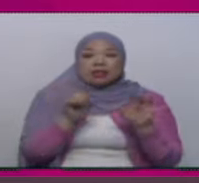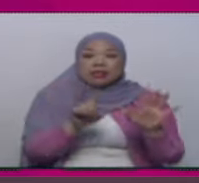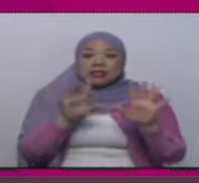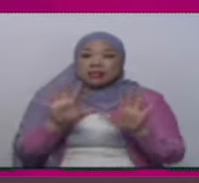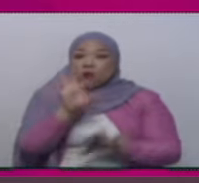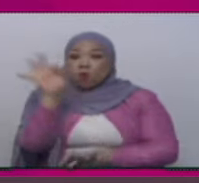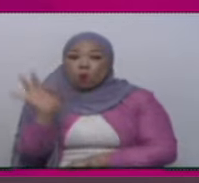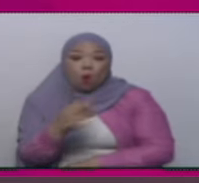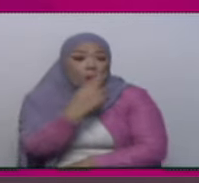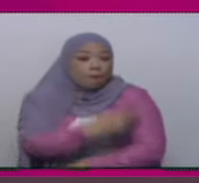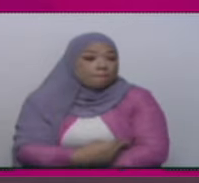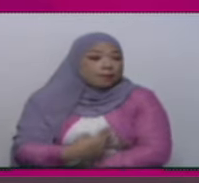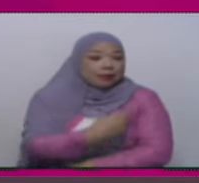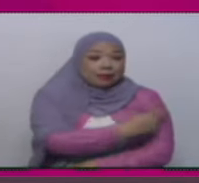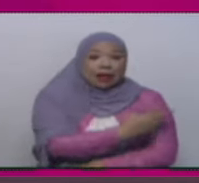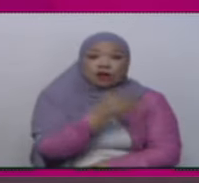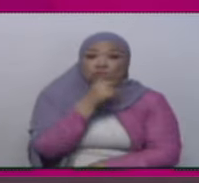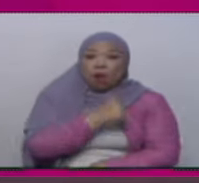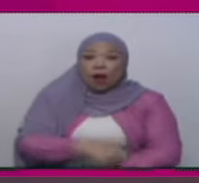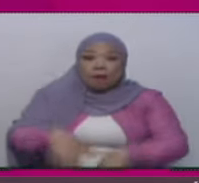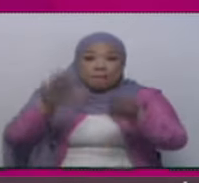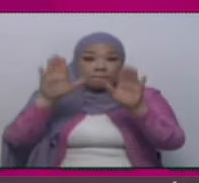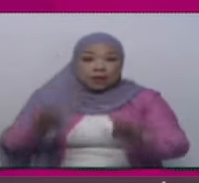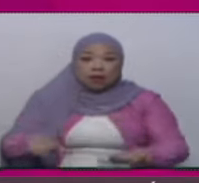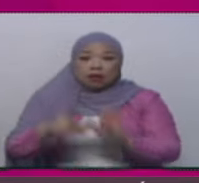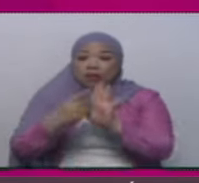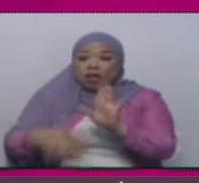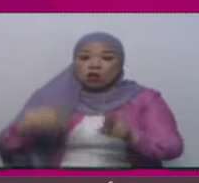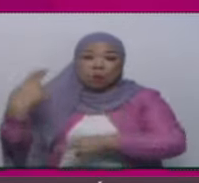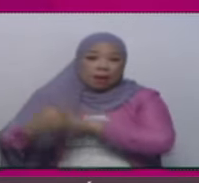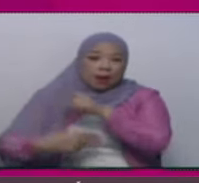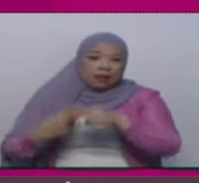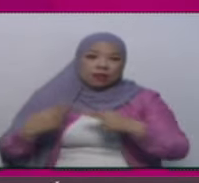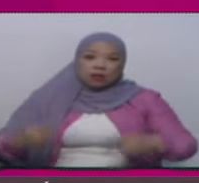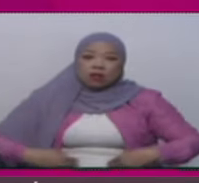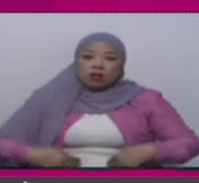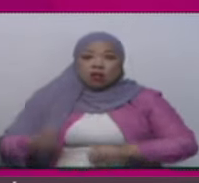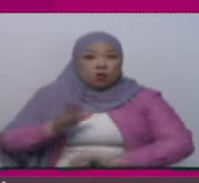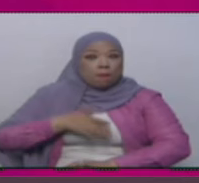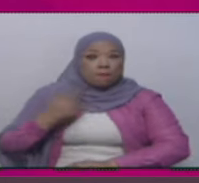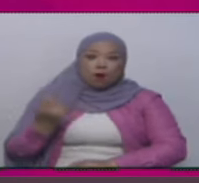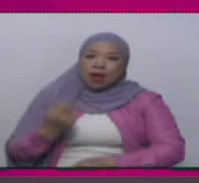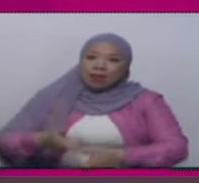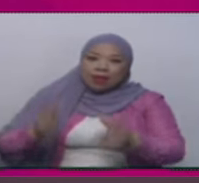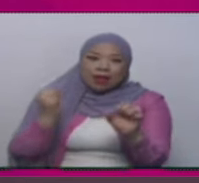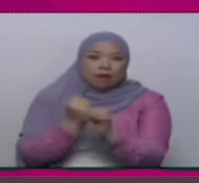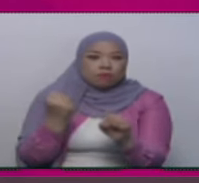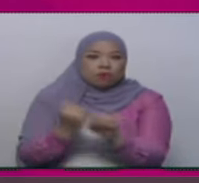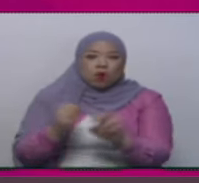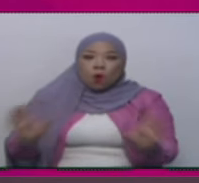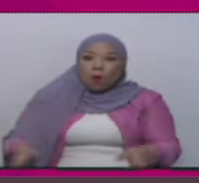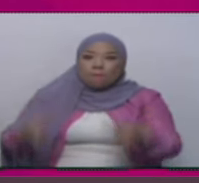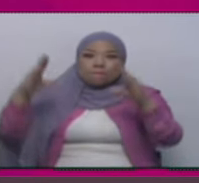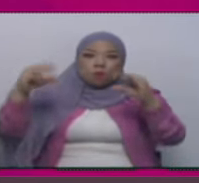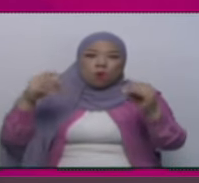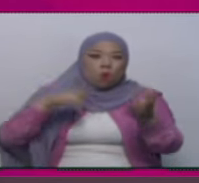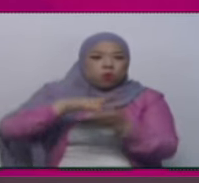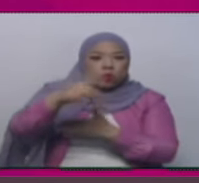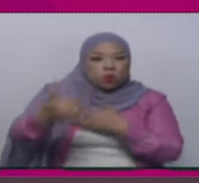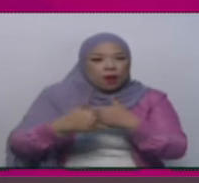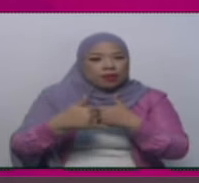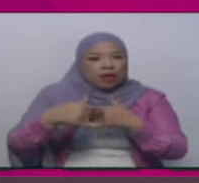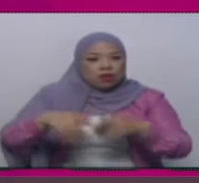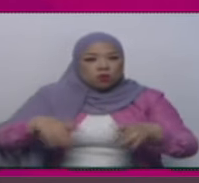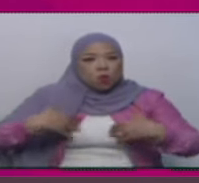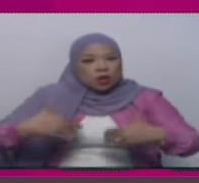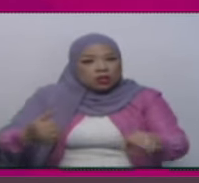de hospitales, cuando el derecho internacional humanitario, como usted lo sabe, impide, no permite que sean bombardeados y atacados los centros de